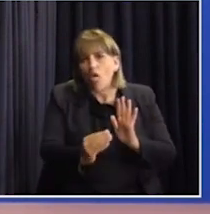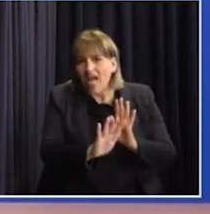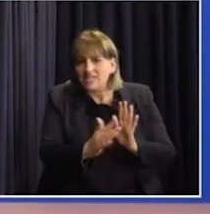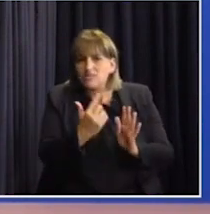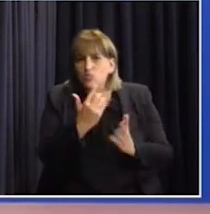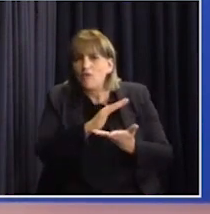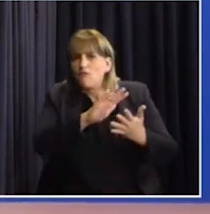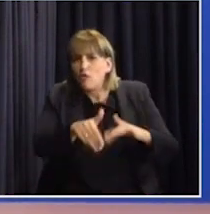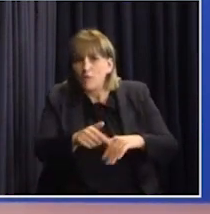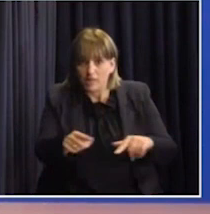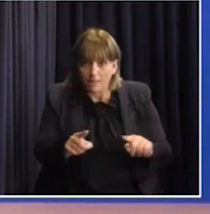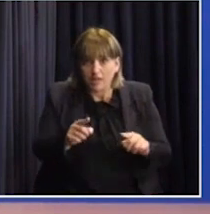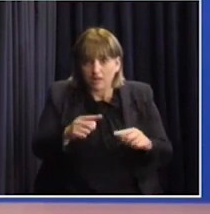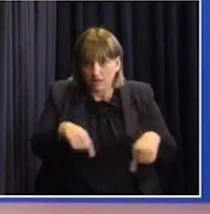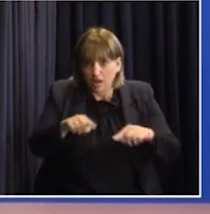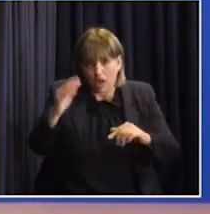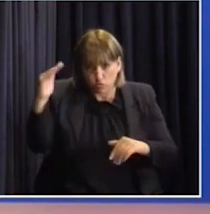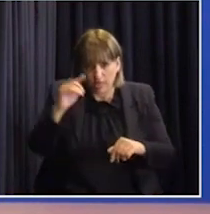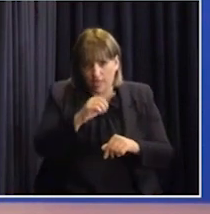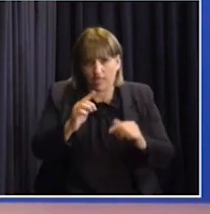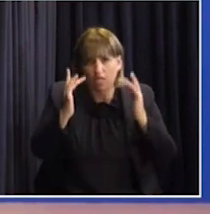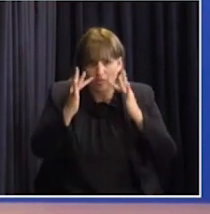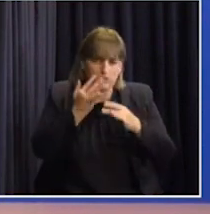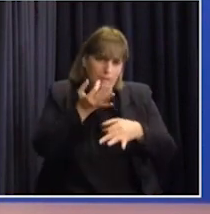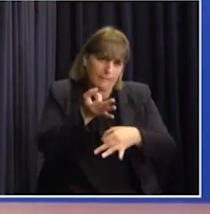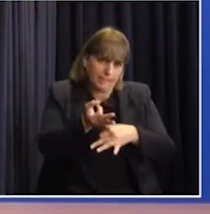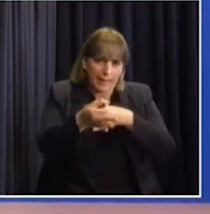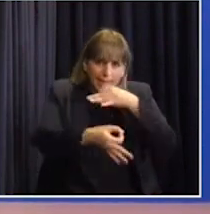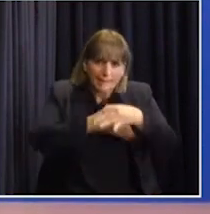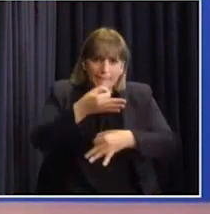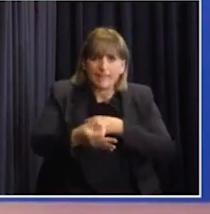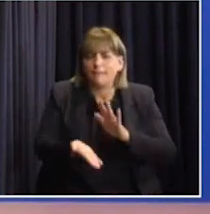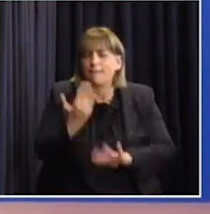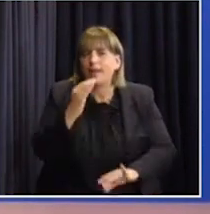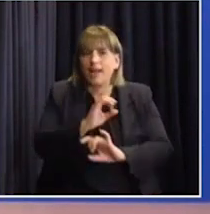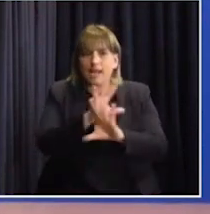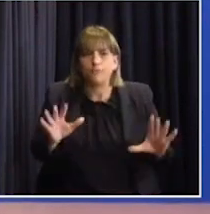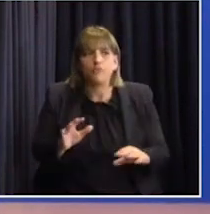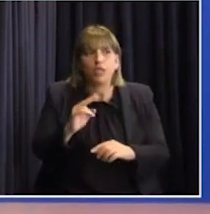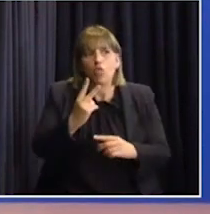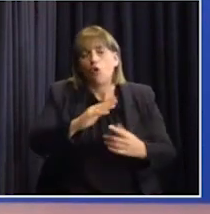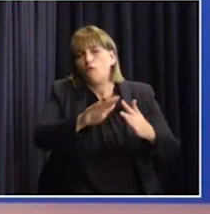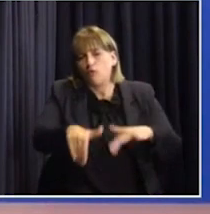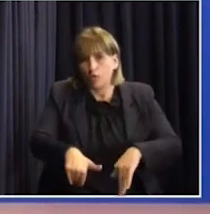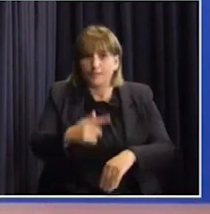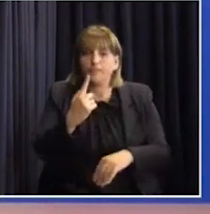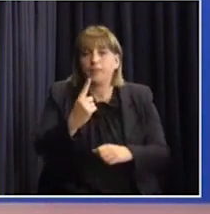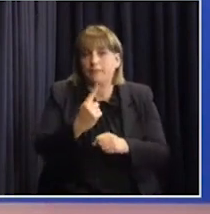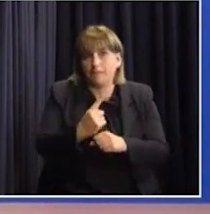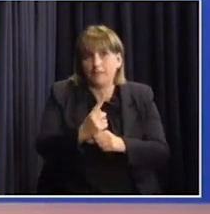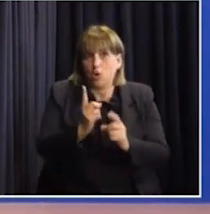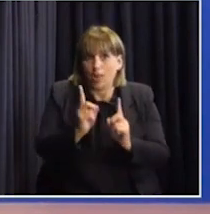de la educación lo van a poder explicar mucho mejor que yo que tiene dos caminos que en principio fueron